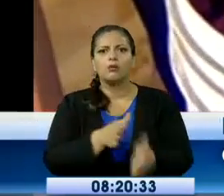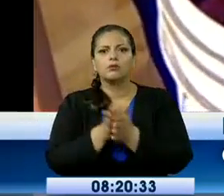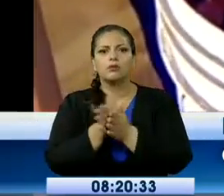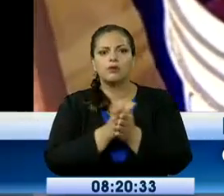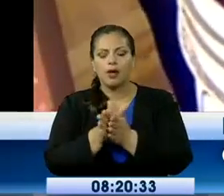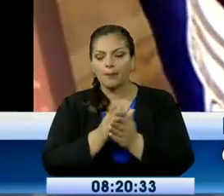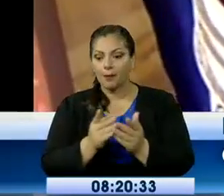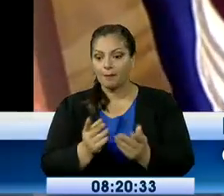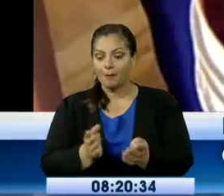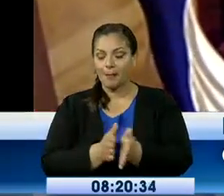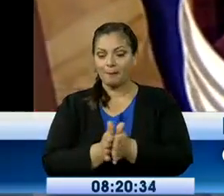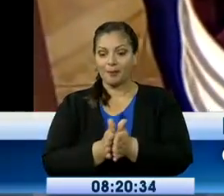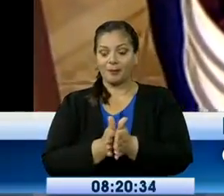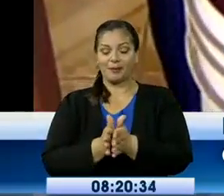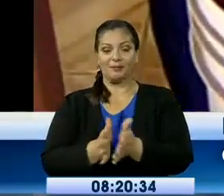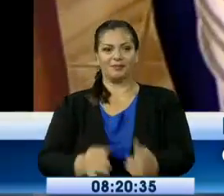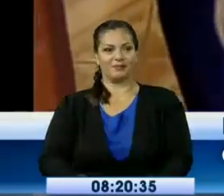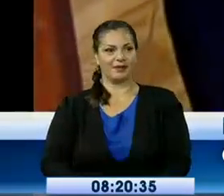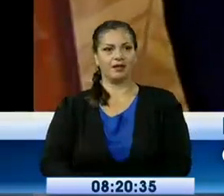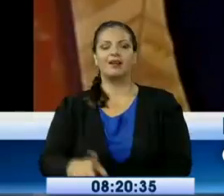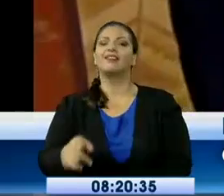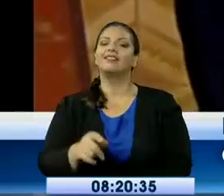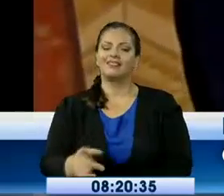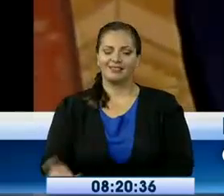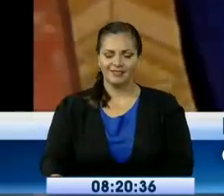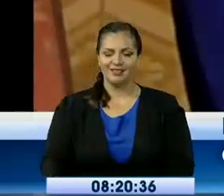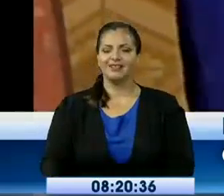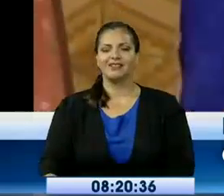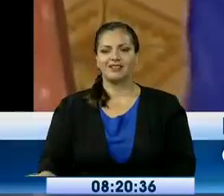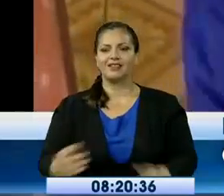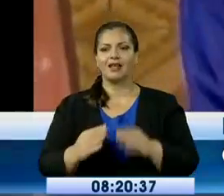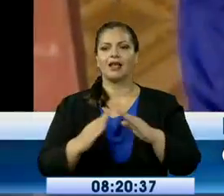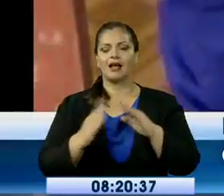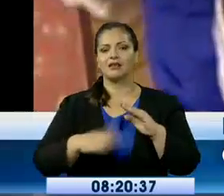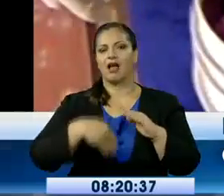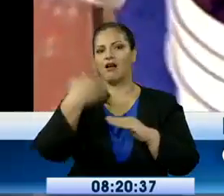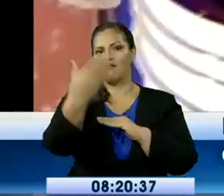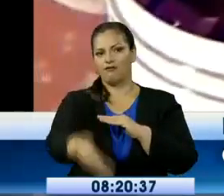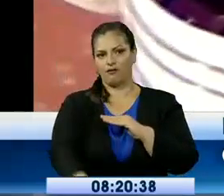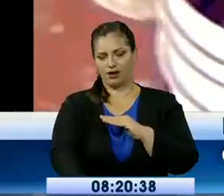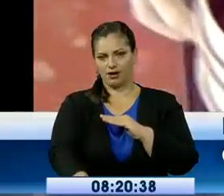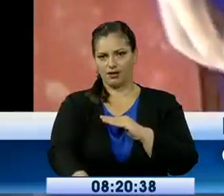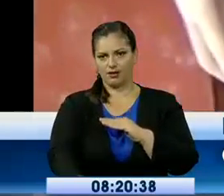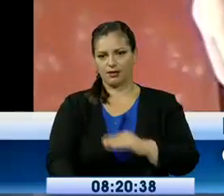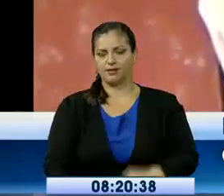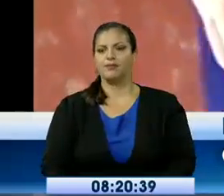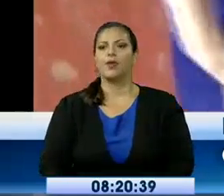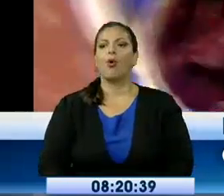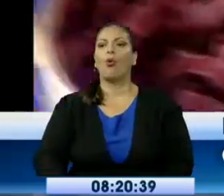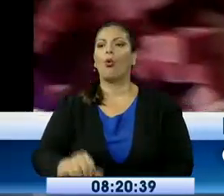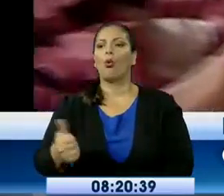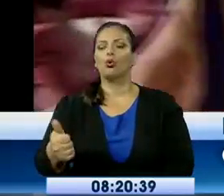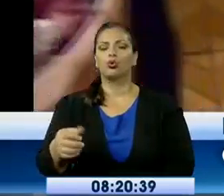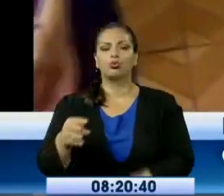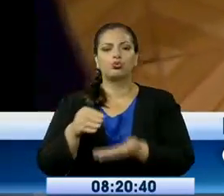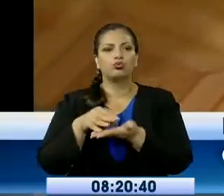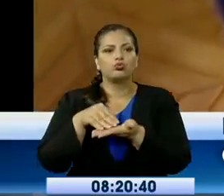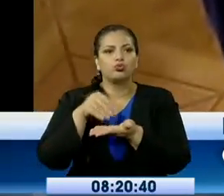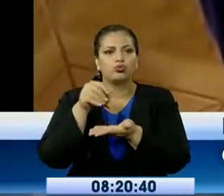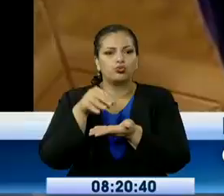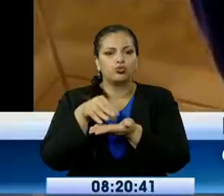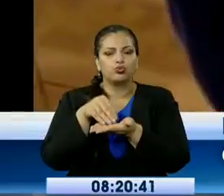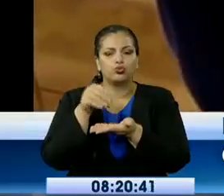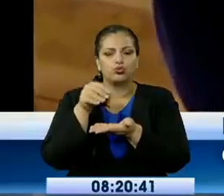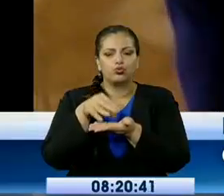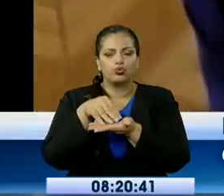para patio... Para patios, para entre paredes. En cambio, el Pélex es para trabajo atrás de la cocina, para interiores.